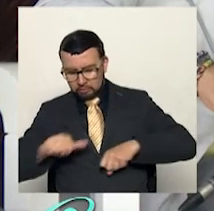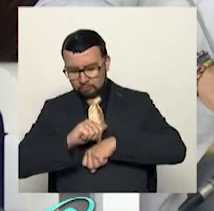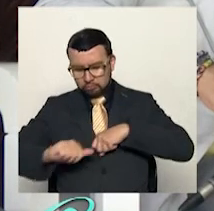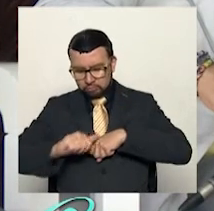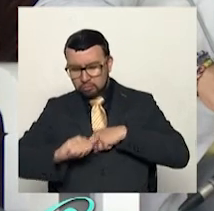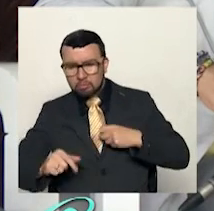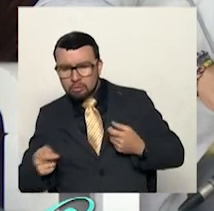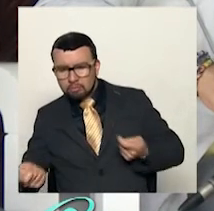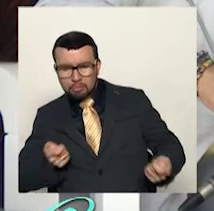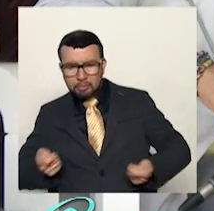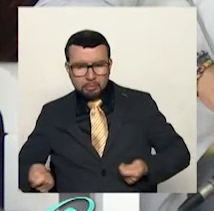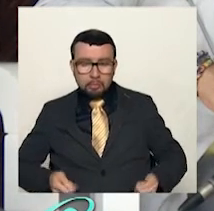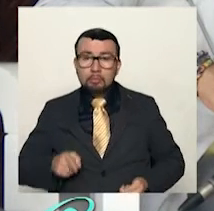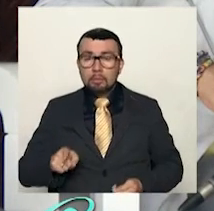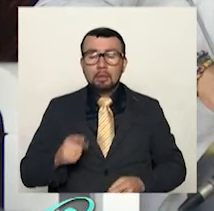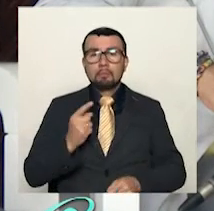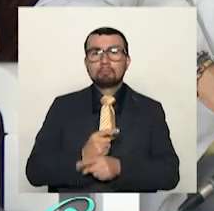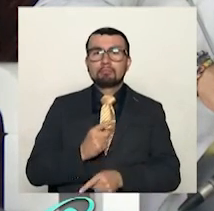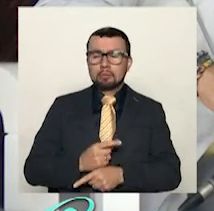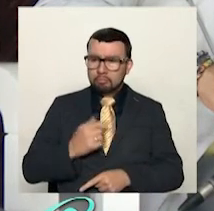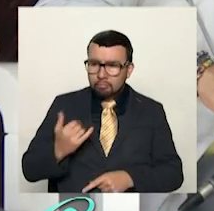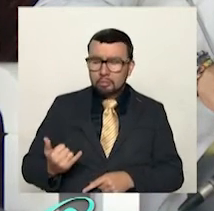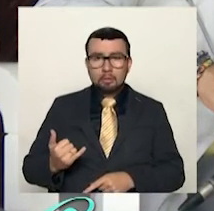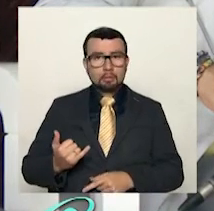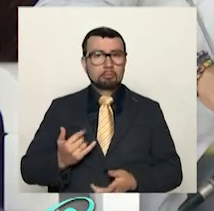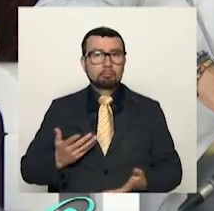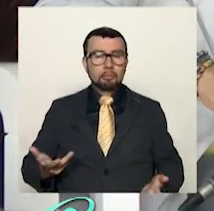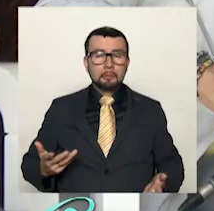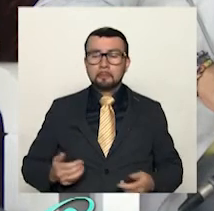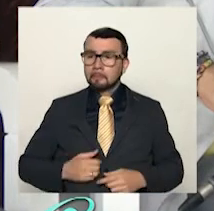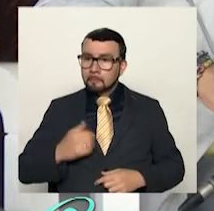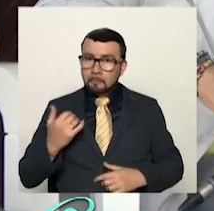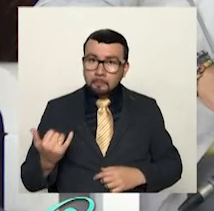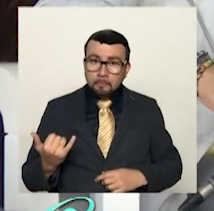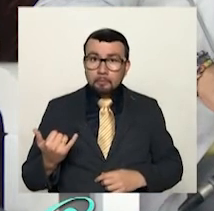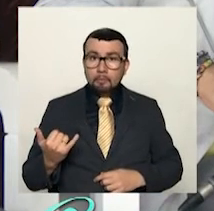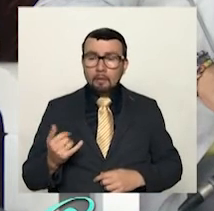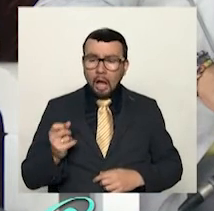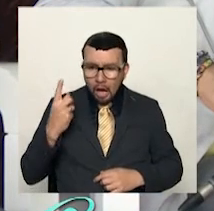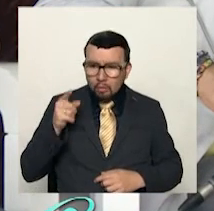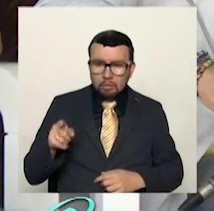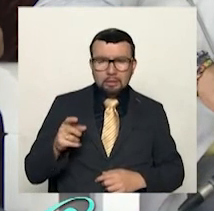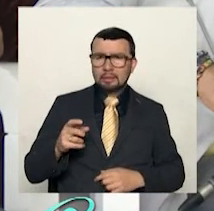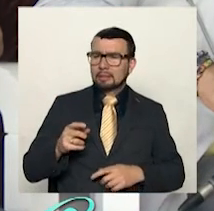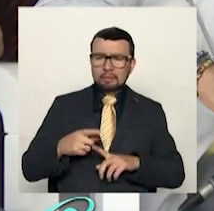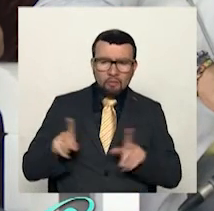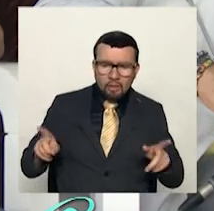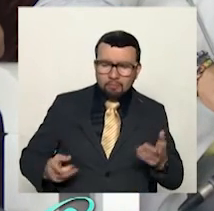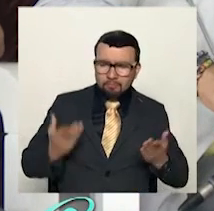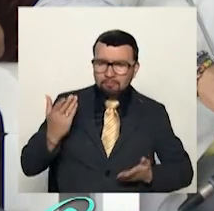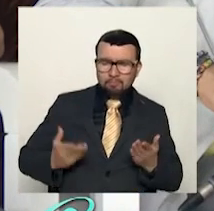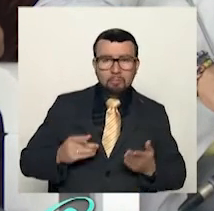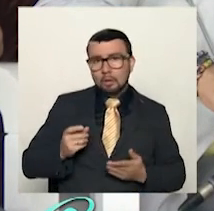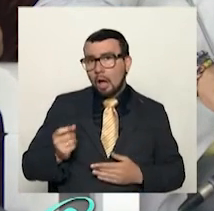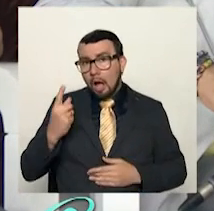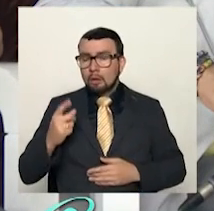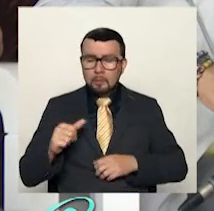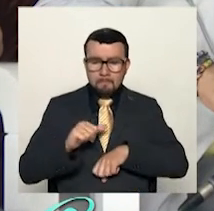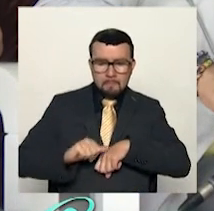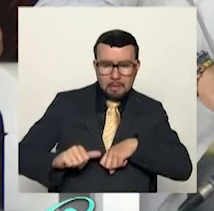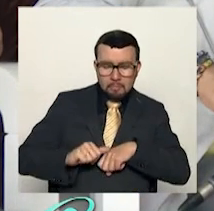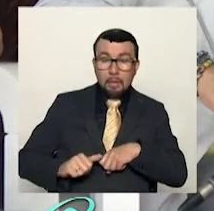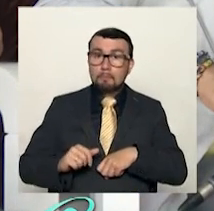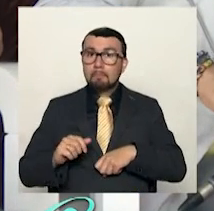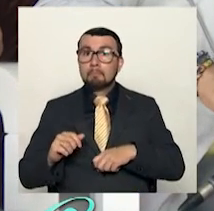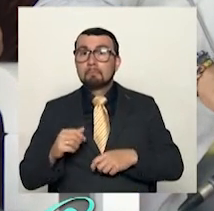y en algunos tristes casos hasta la muerte. Inclusive la herida del paciente va a ser muy distinta. Una apendicectomía normal es una cosa muy pequeña, casi